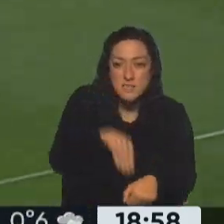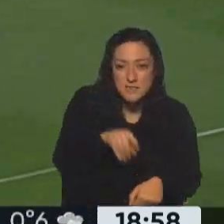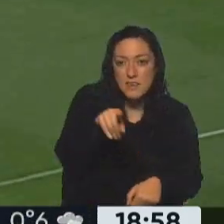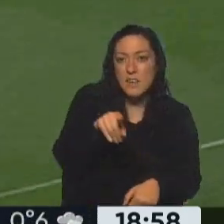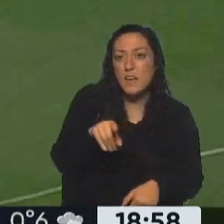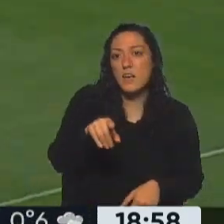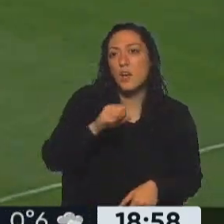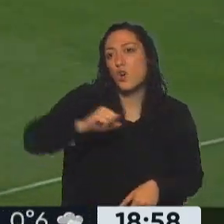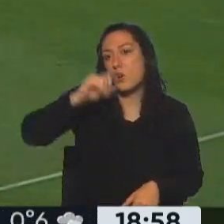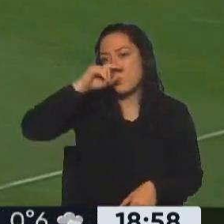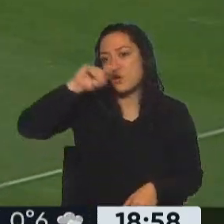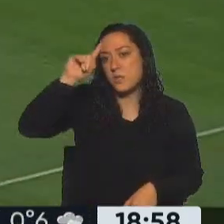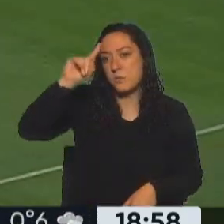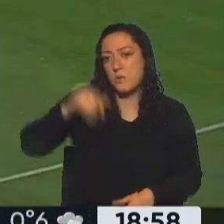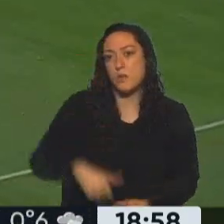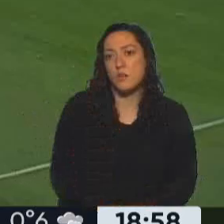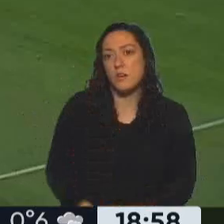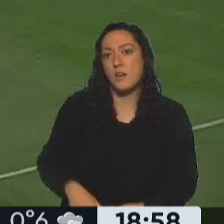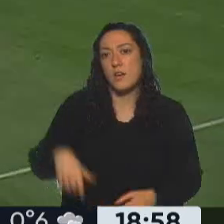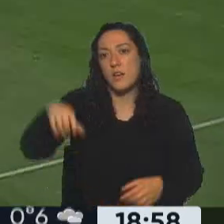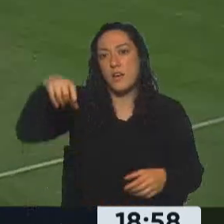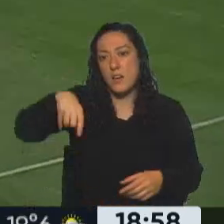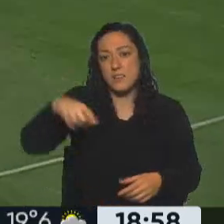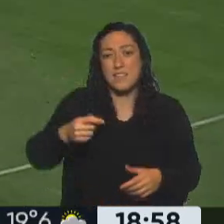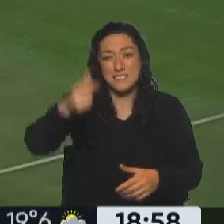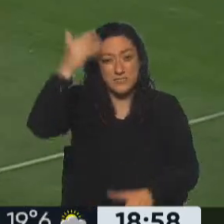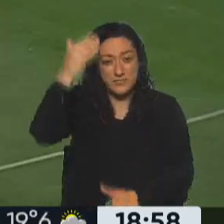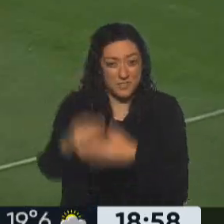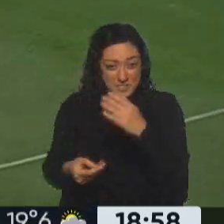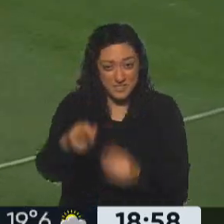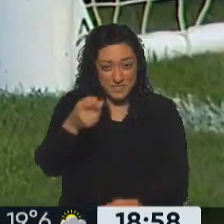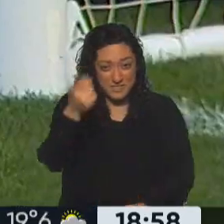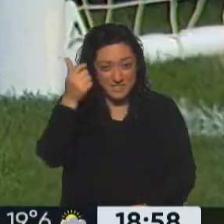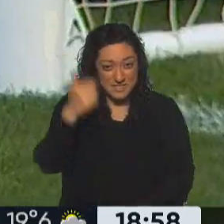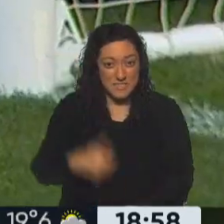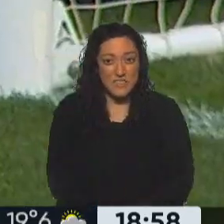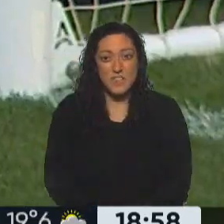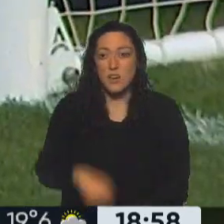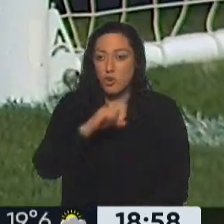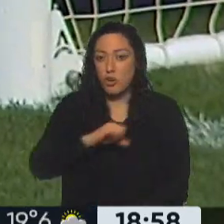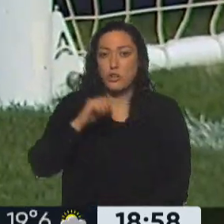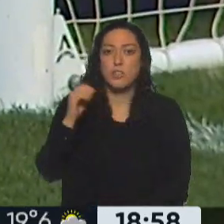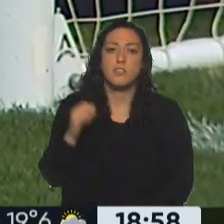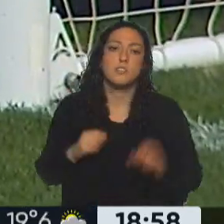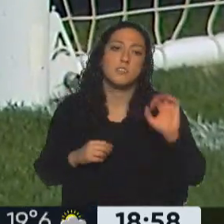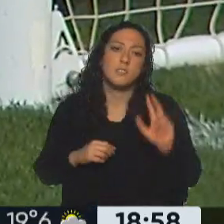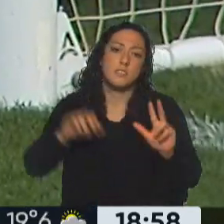llegó el de Pacerini con el arco libre. Casi falla, pero fue gol, 3-0, ganó Belgrano.